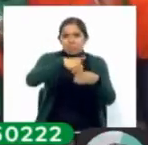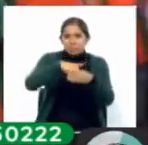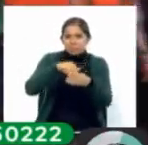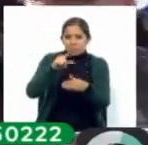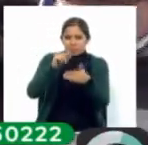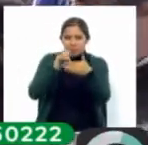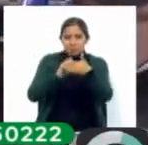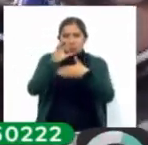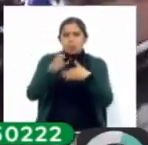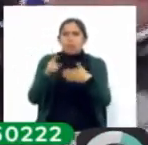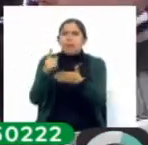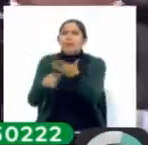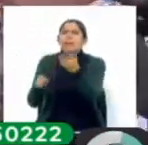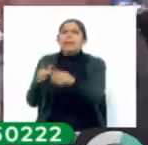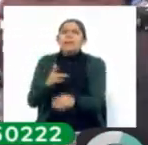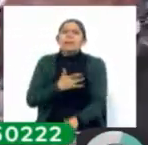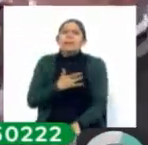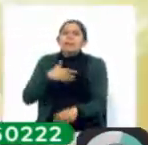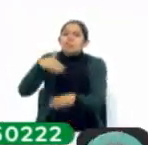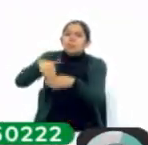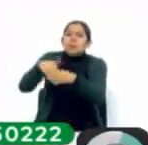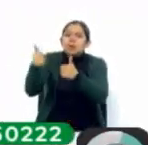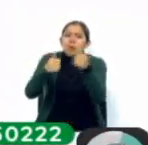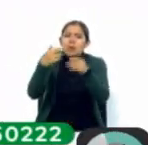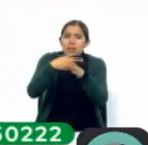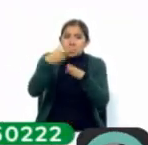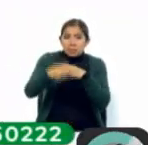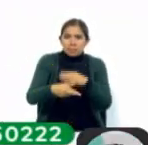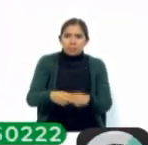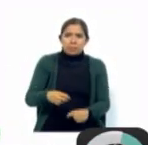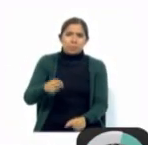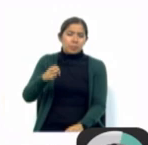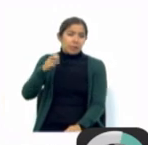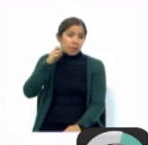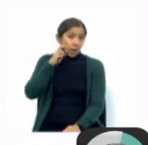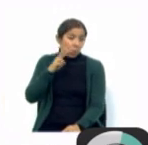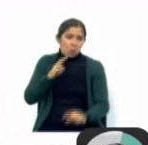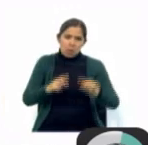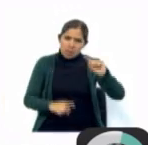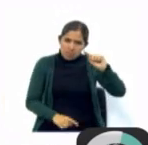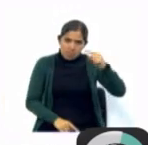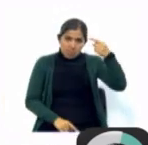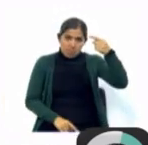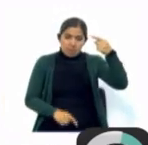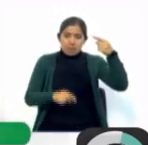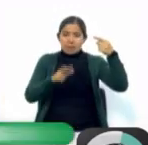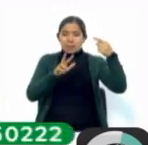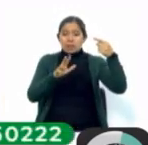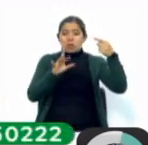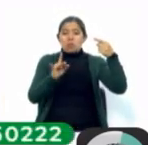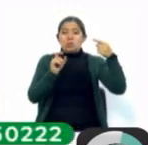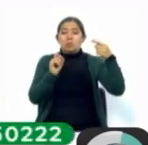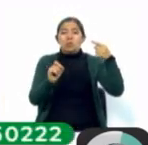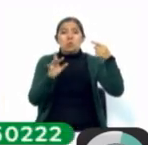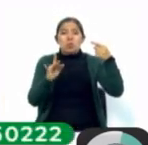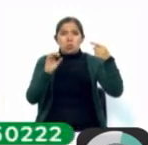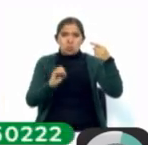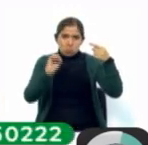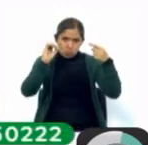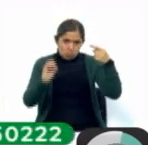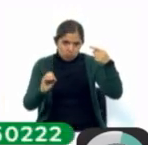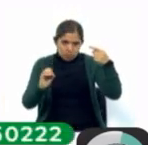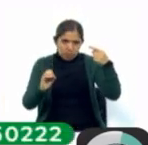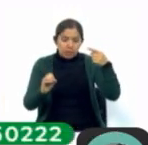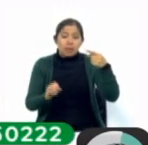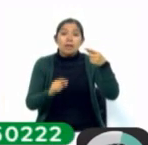20 de octubre los siguientes resultados. Evo Morales se ubica en el primer lugar con 38.8% de la intención de